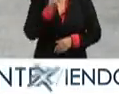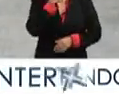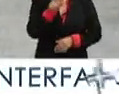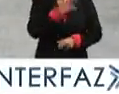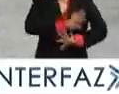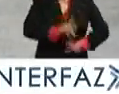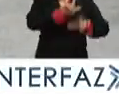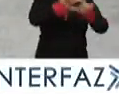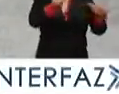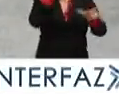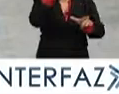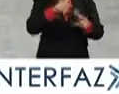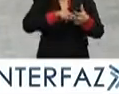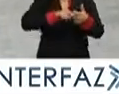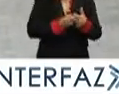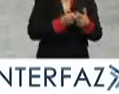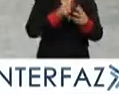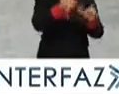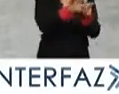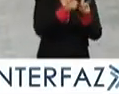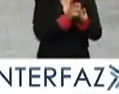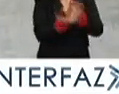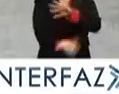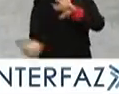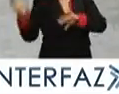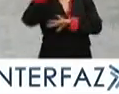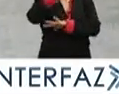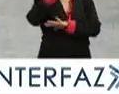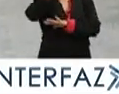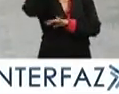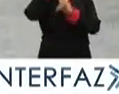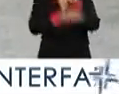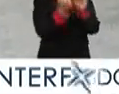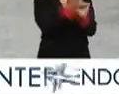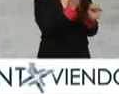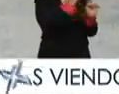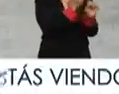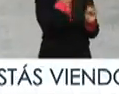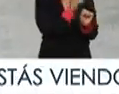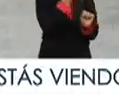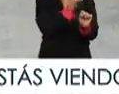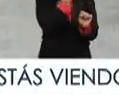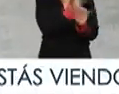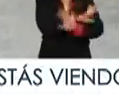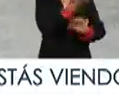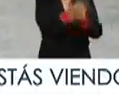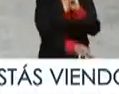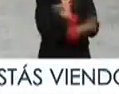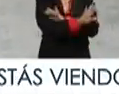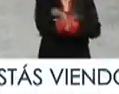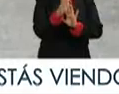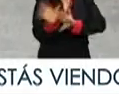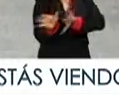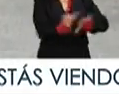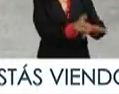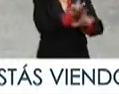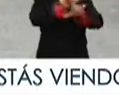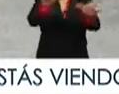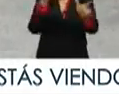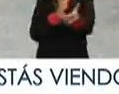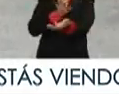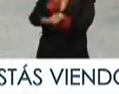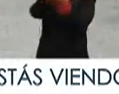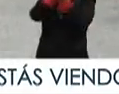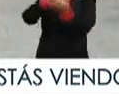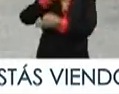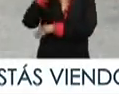los que ya están listos para debutar son la selección de baloncesto, que ayer tuvo su última práctica, su último entrenamiento, ya dejaron todo listo para